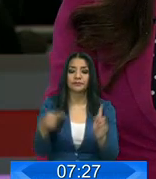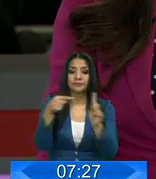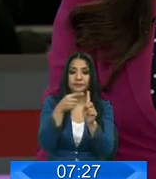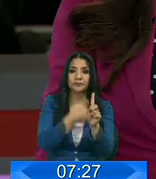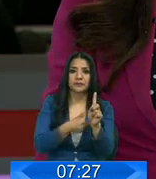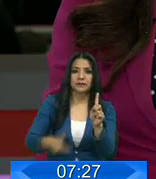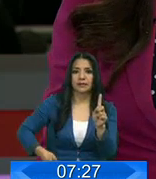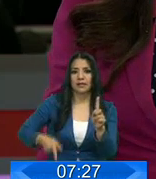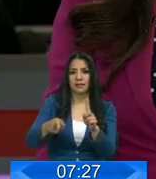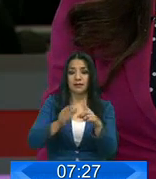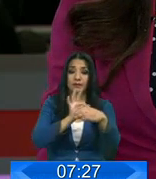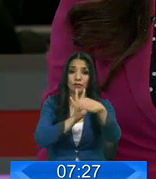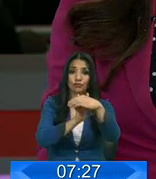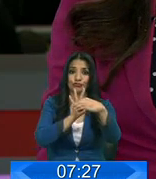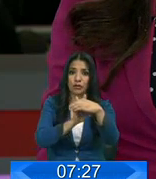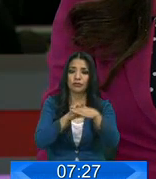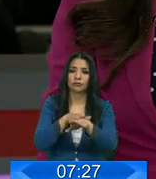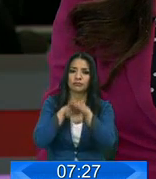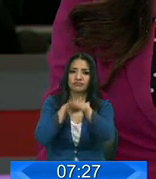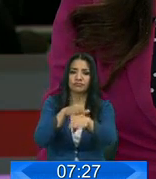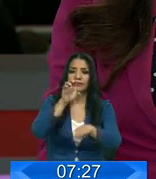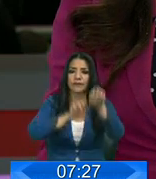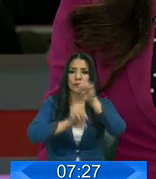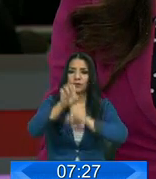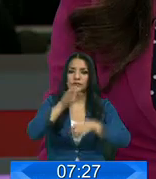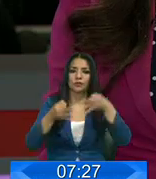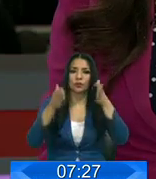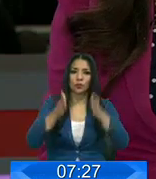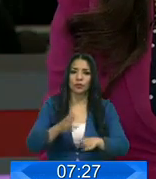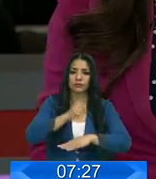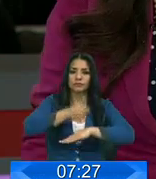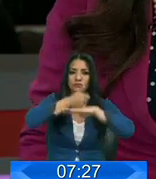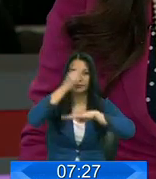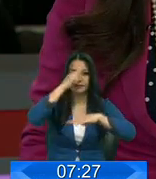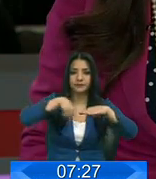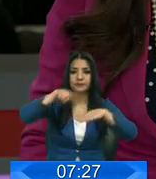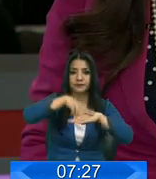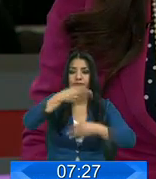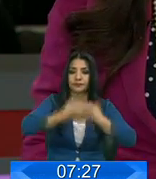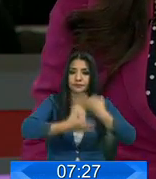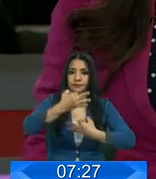Trujillo, titular del Consejo, respalda la evaluación a los jueces de la Corte Nacional de Justicia.